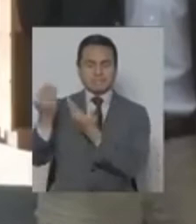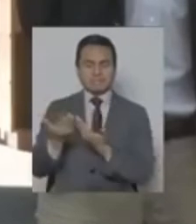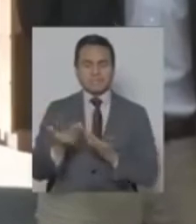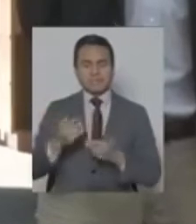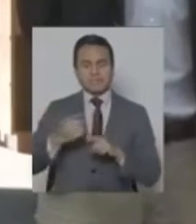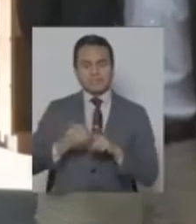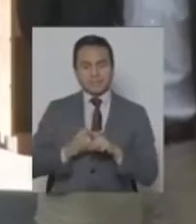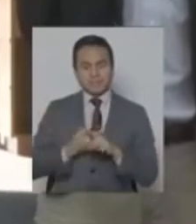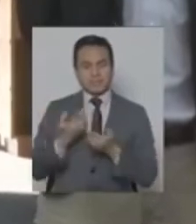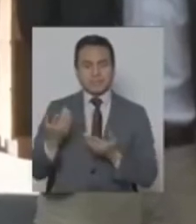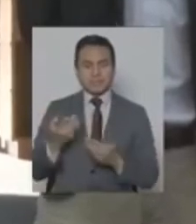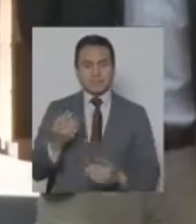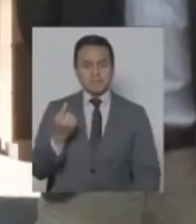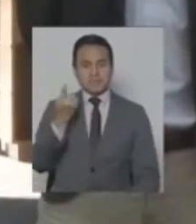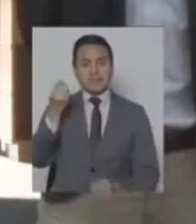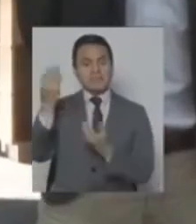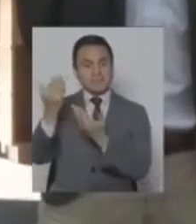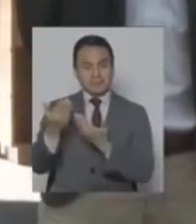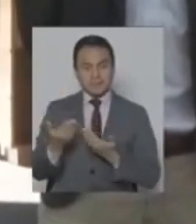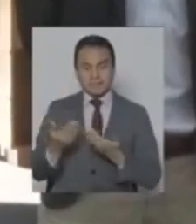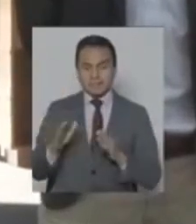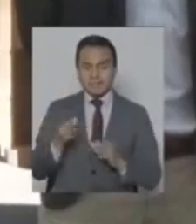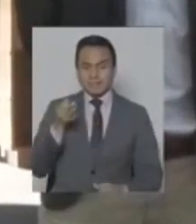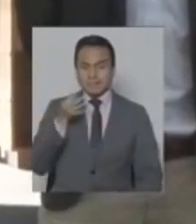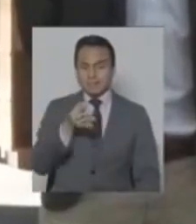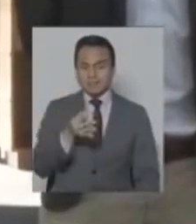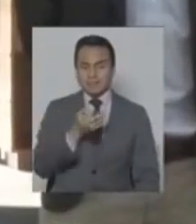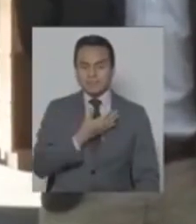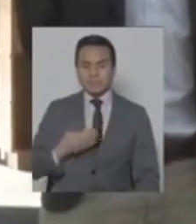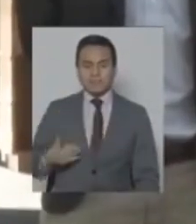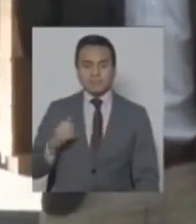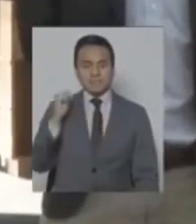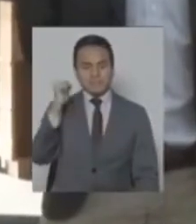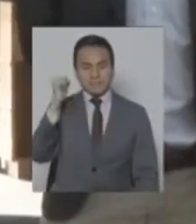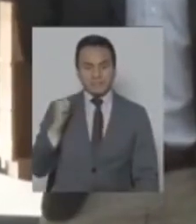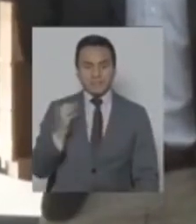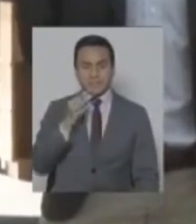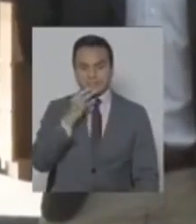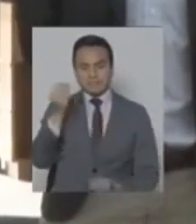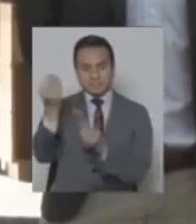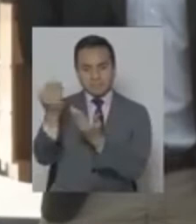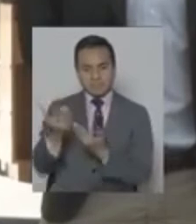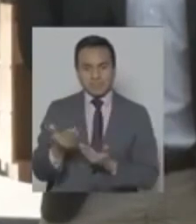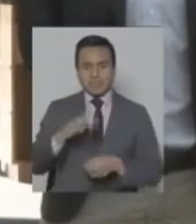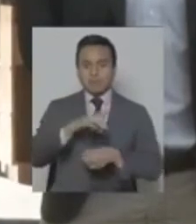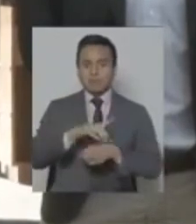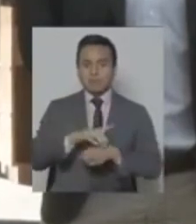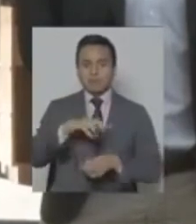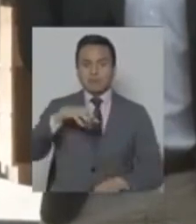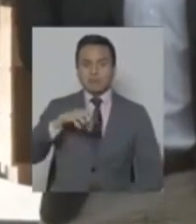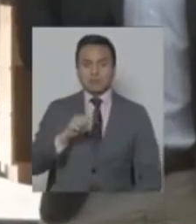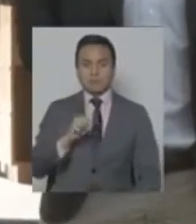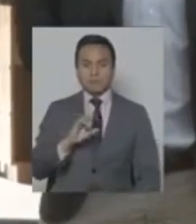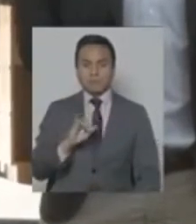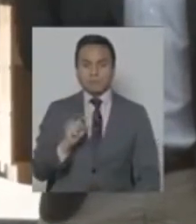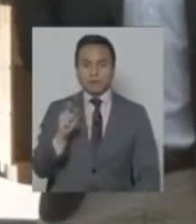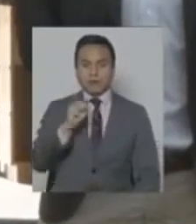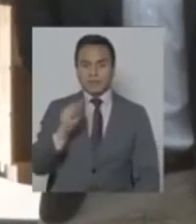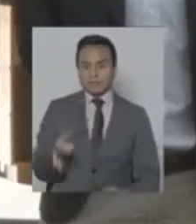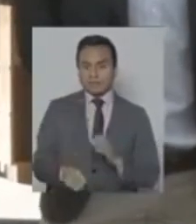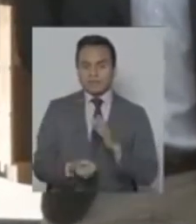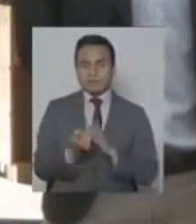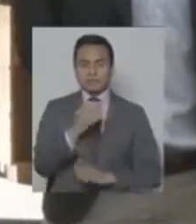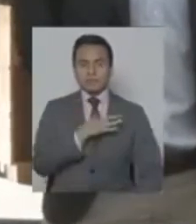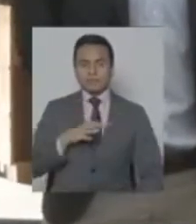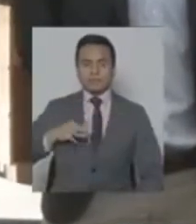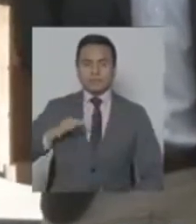más porque la primera bienvenida se la dio el presidente sebastián piñera al doctor enrique parís nuestro nuevo ministro